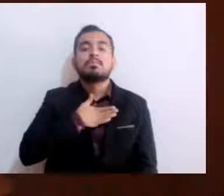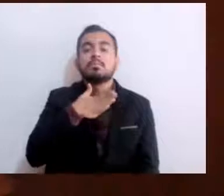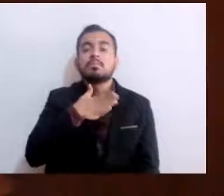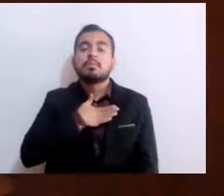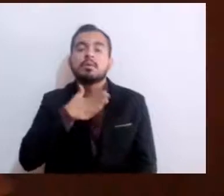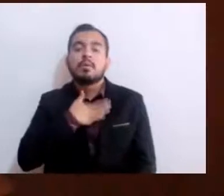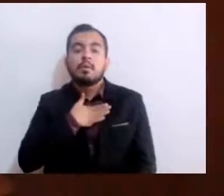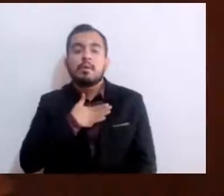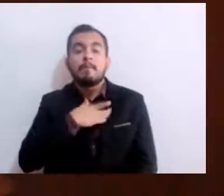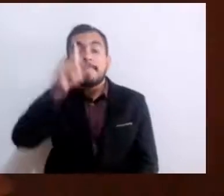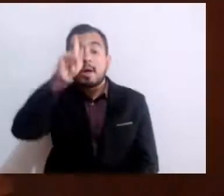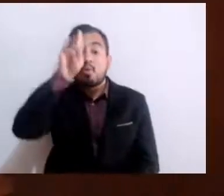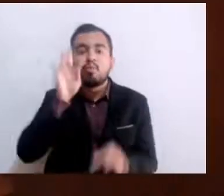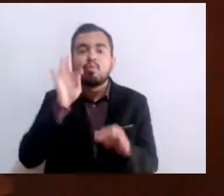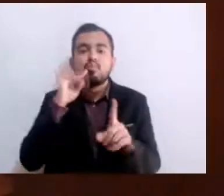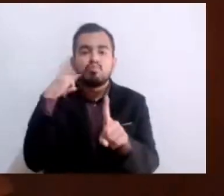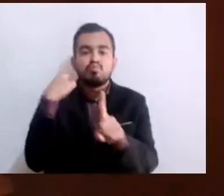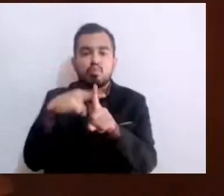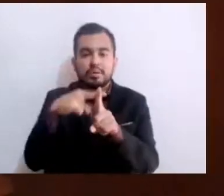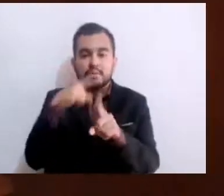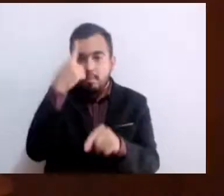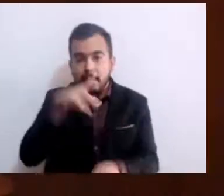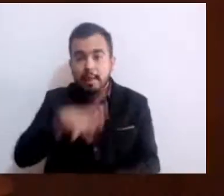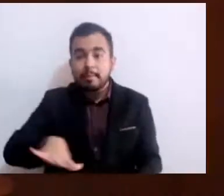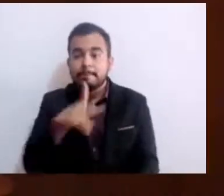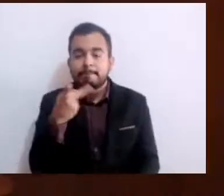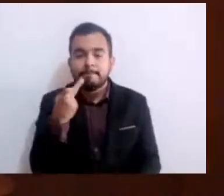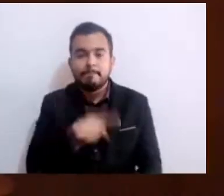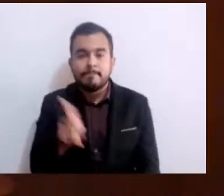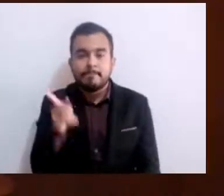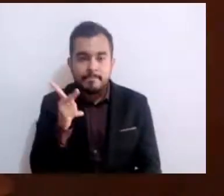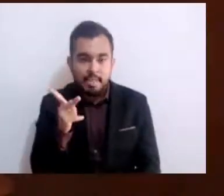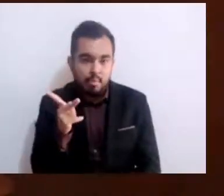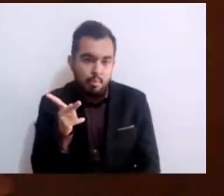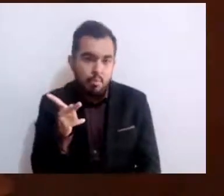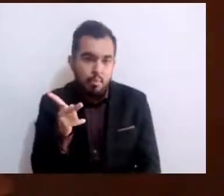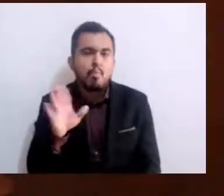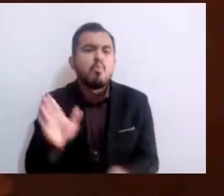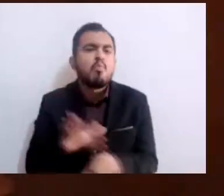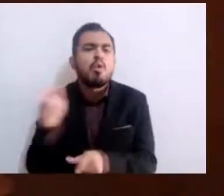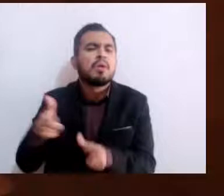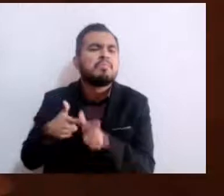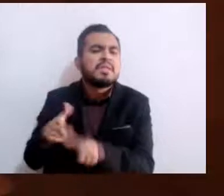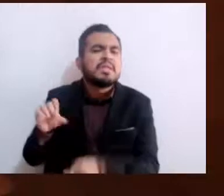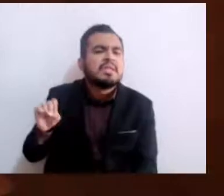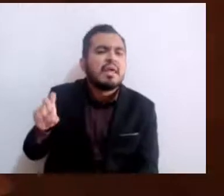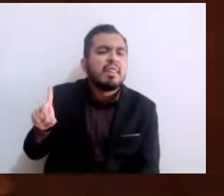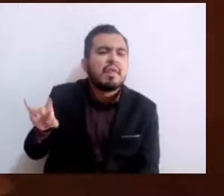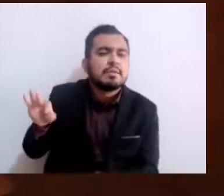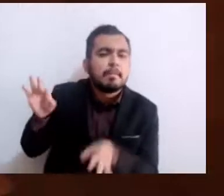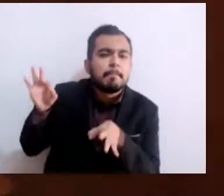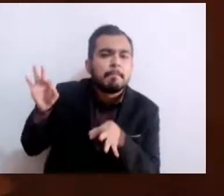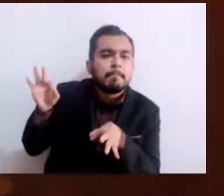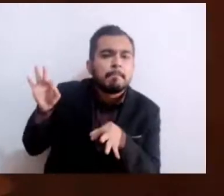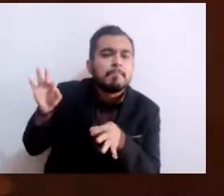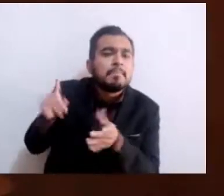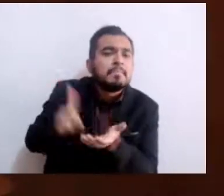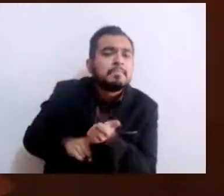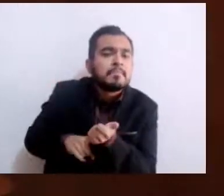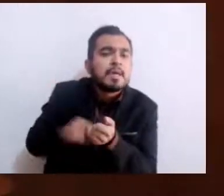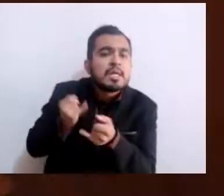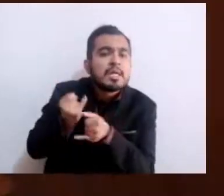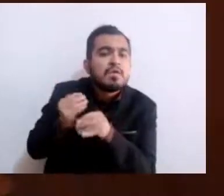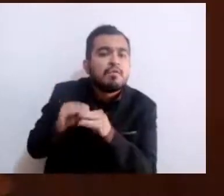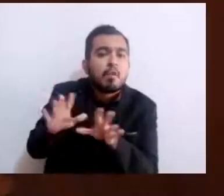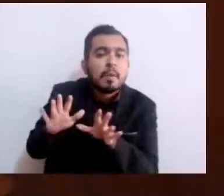tienen. ¿Por qué mantiene la CDCEM un papel reacio a proporcionar información